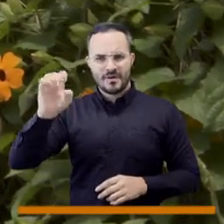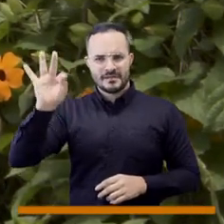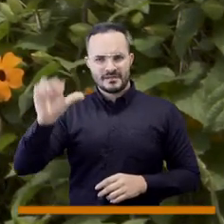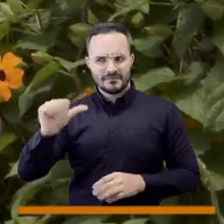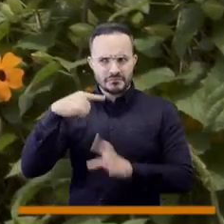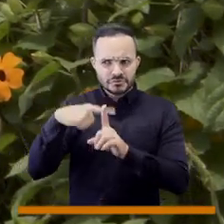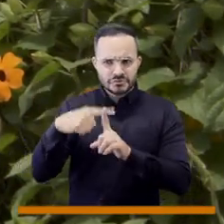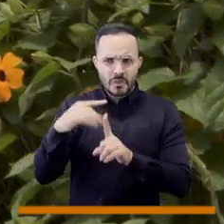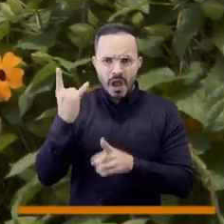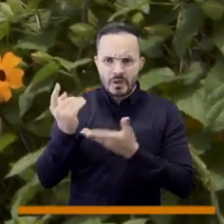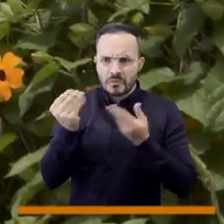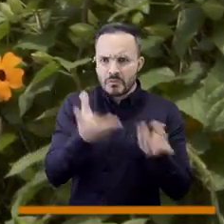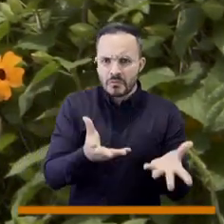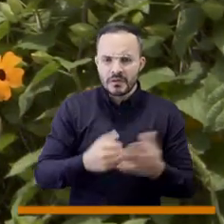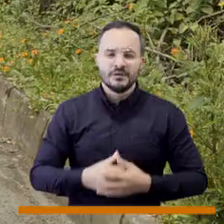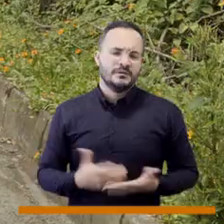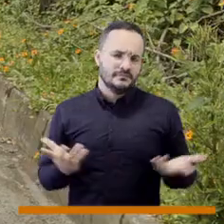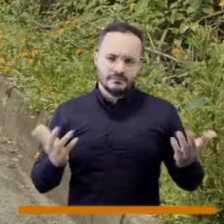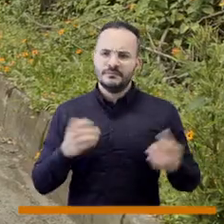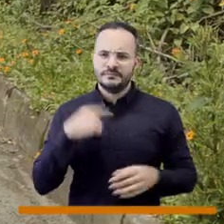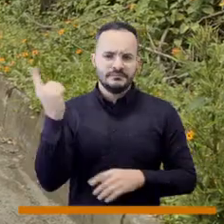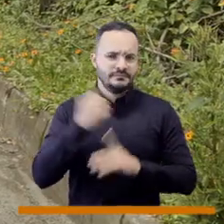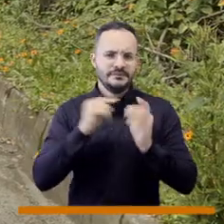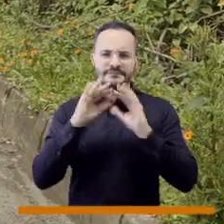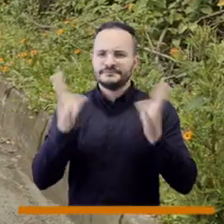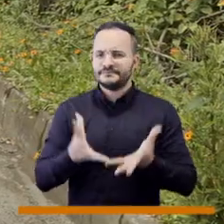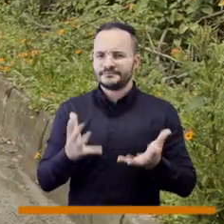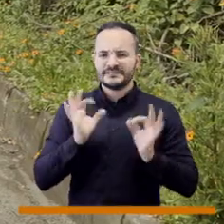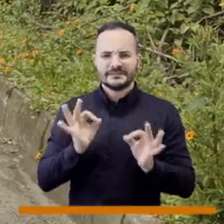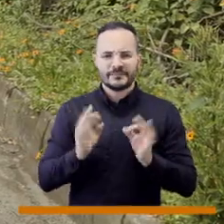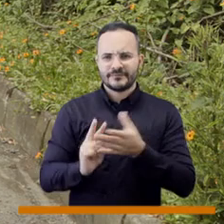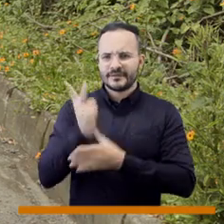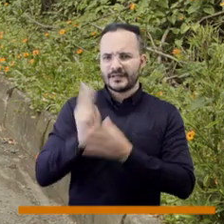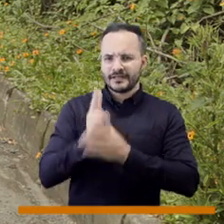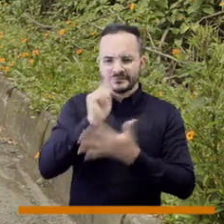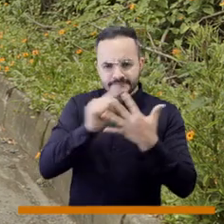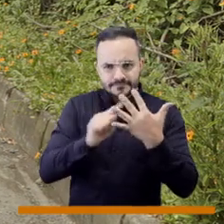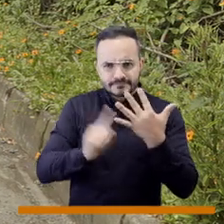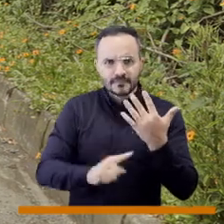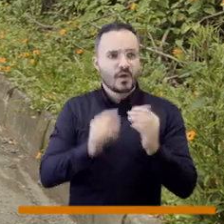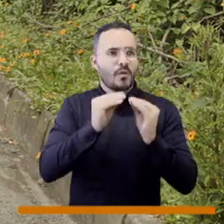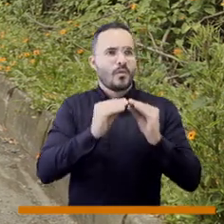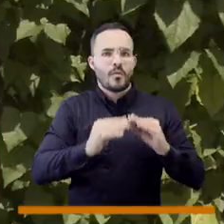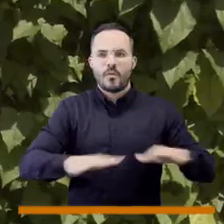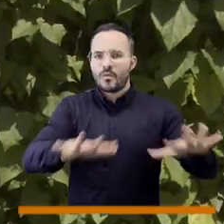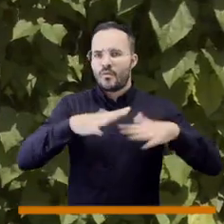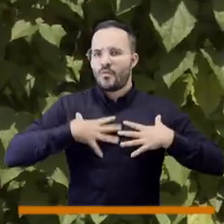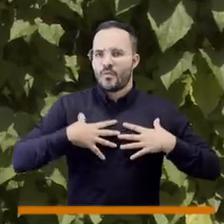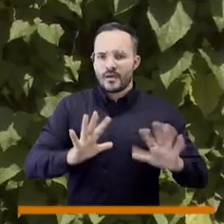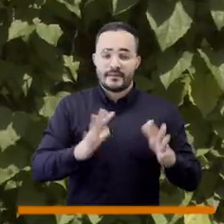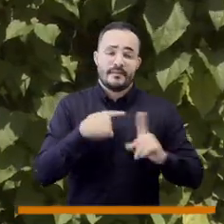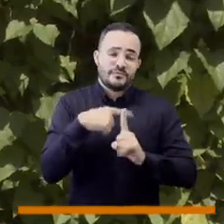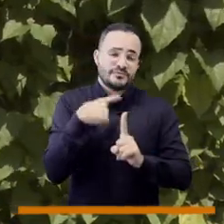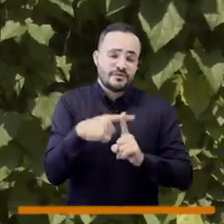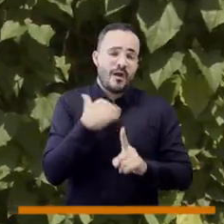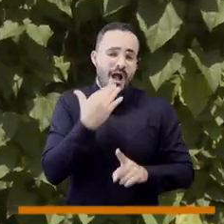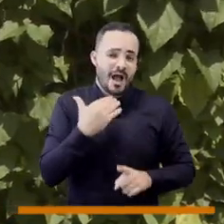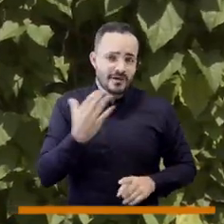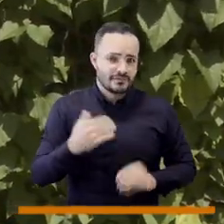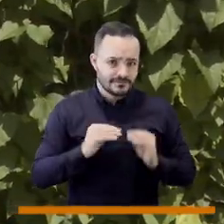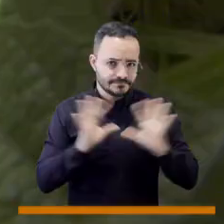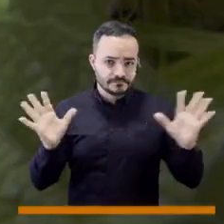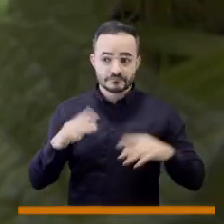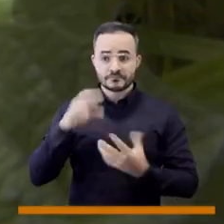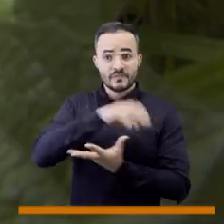algo como cualquier vegetal que hay en la tierra es absolutamente beneficioso porque también representa muchos servicios